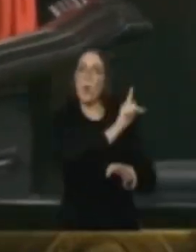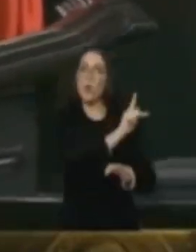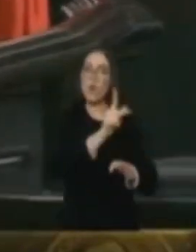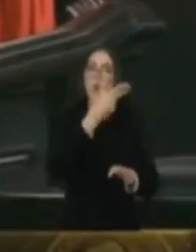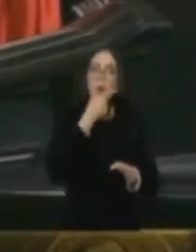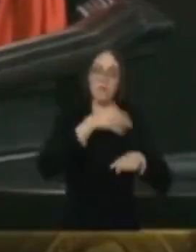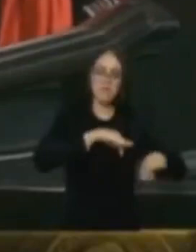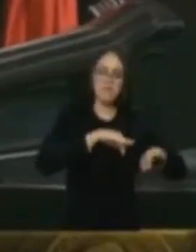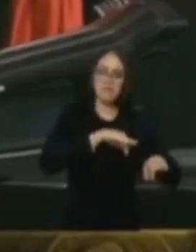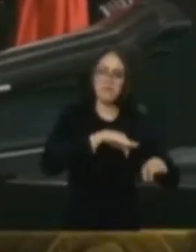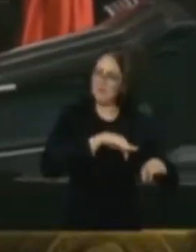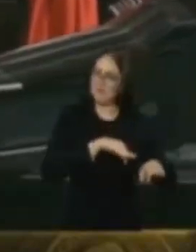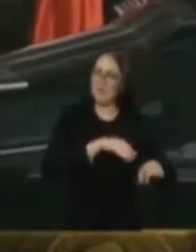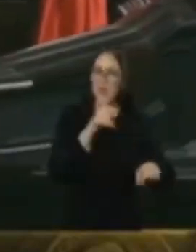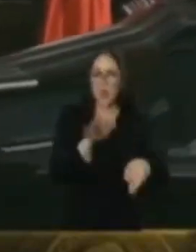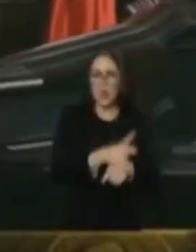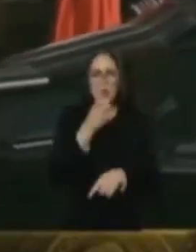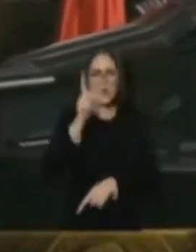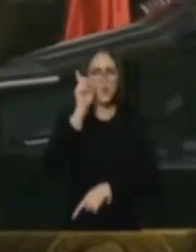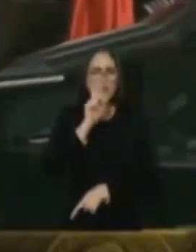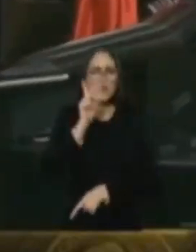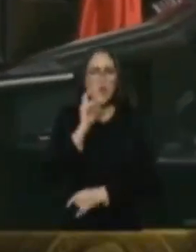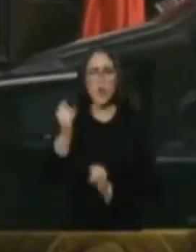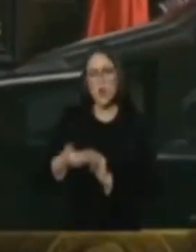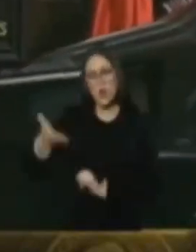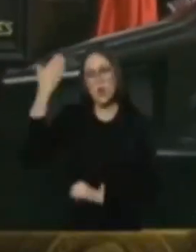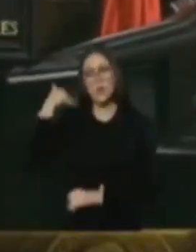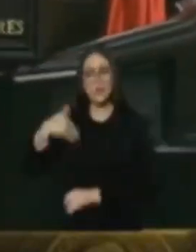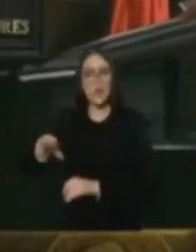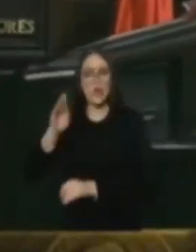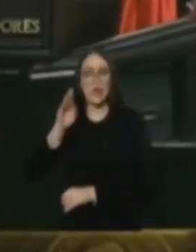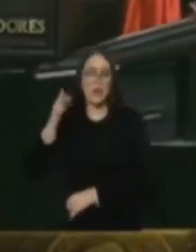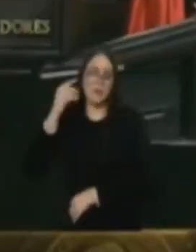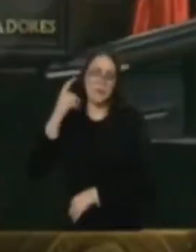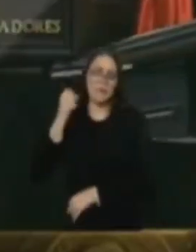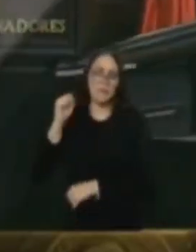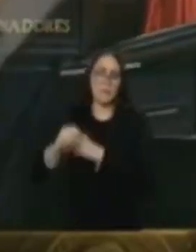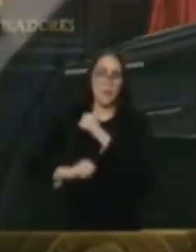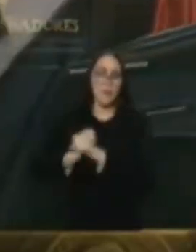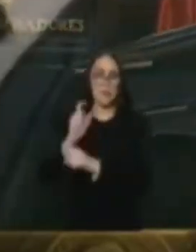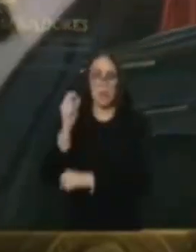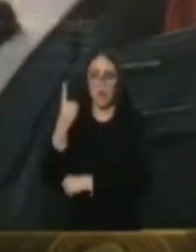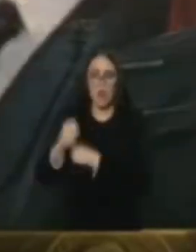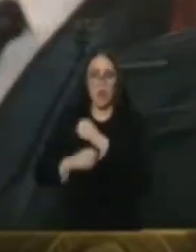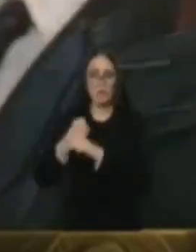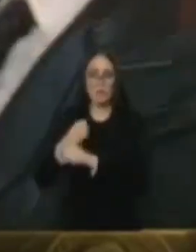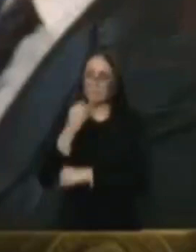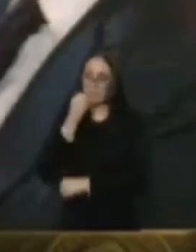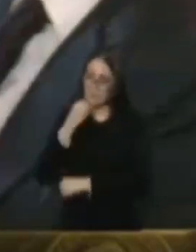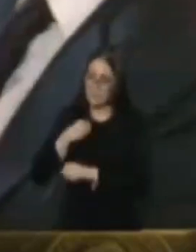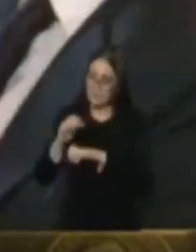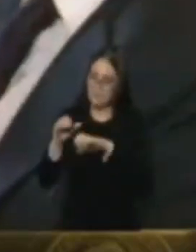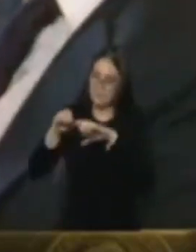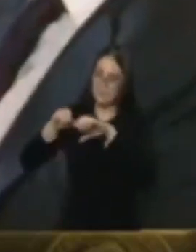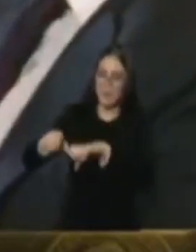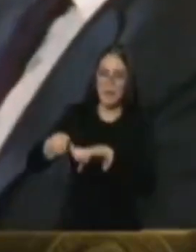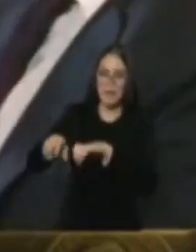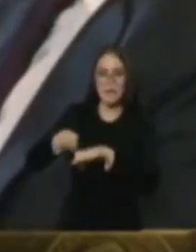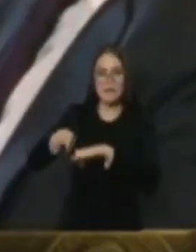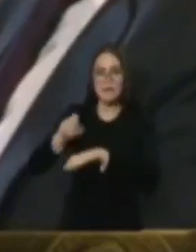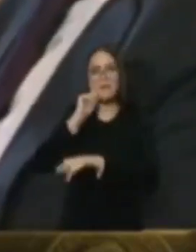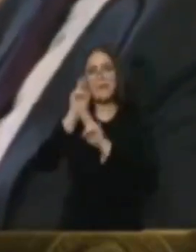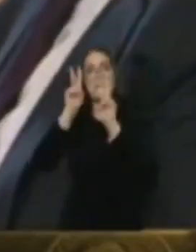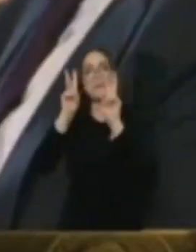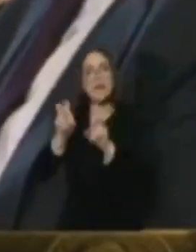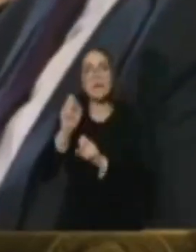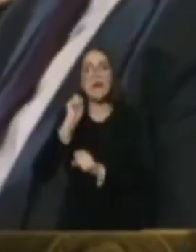como la mayoría de las mujeres de su época, a los 21 años, tuvo que ingresar al periodismo en la sección de sociales